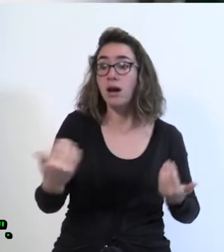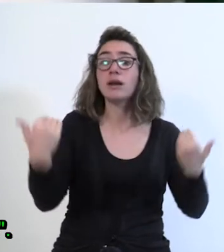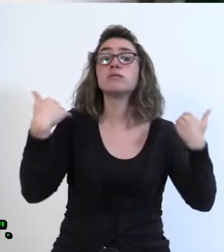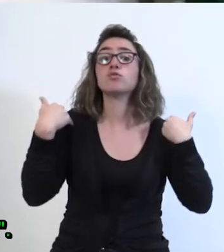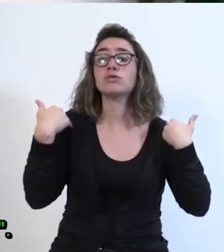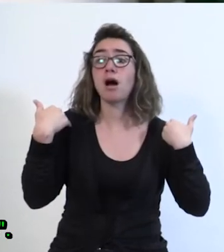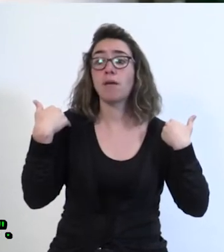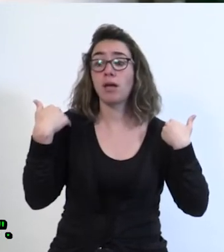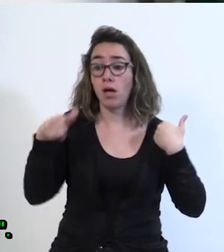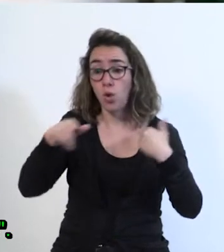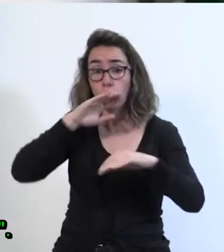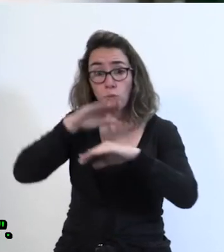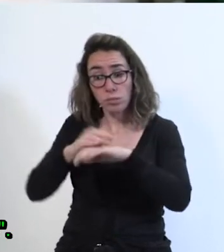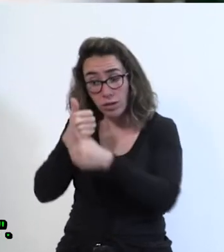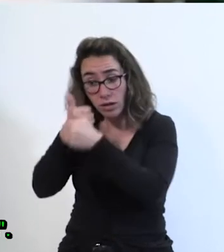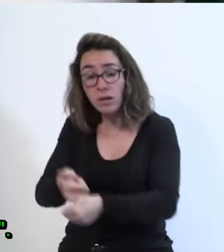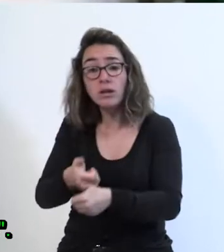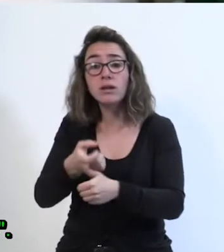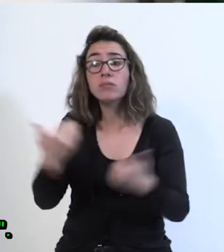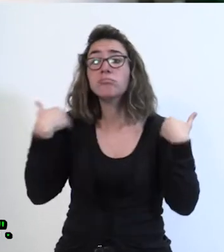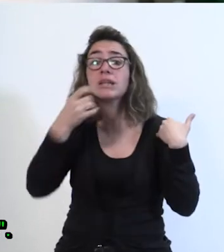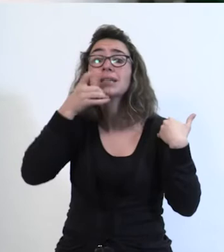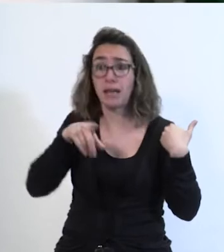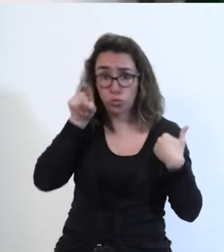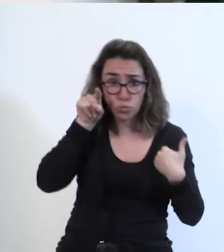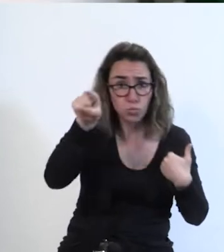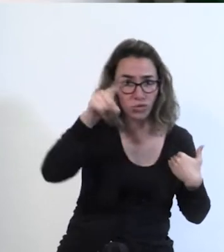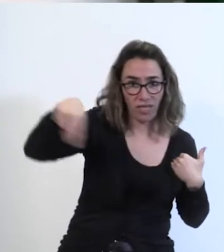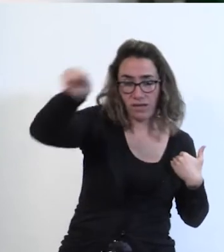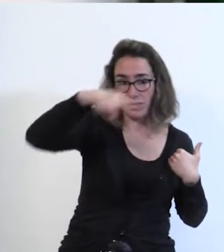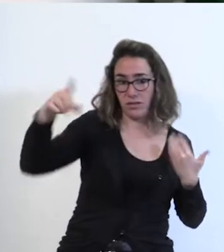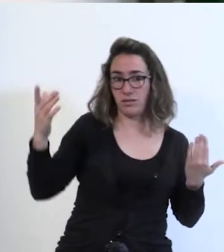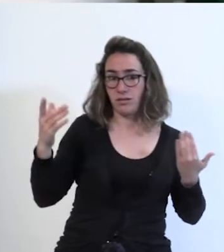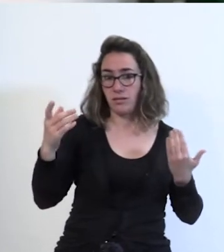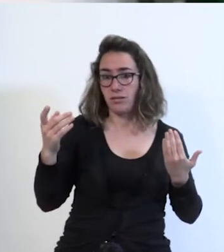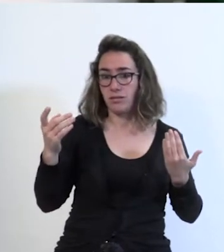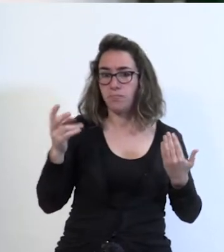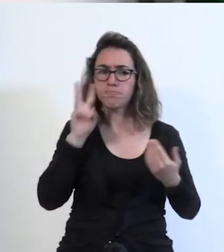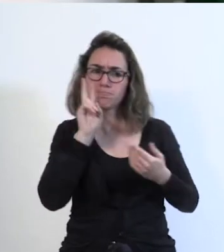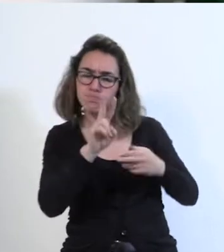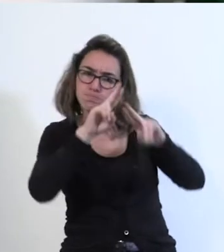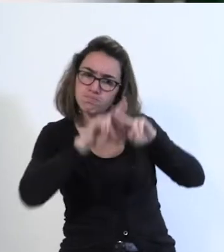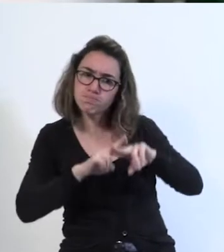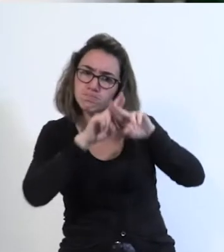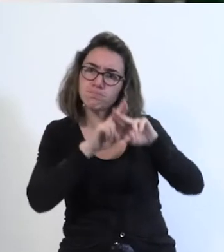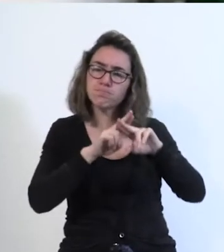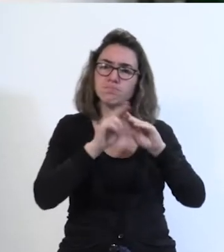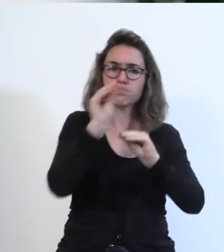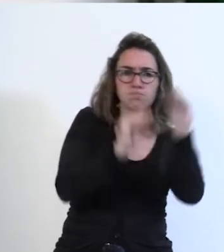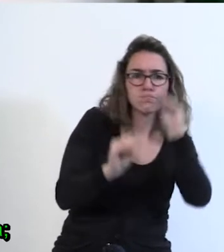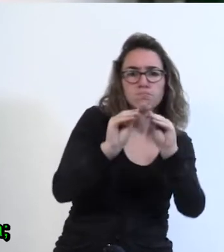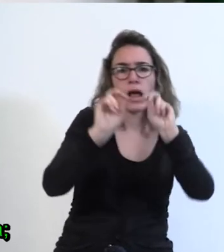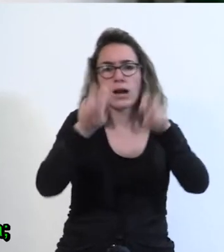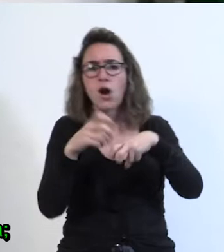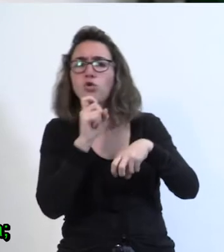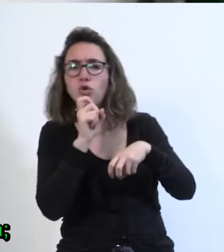la responsabilidad de hacerla cumplir es de ustedes. Y lo que hay que verificar y hay que arreglar y hay que reformar